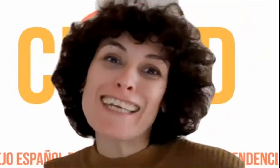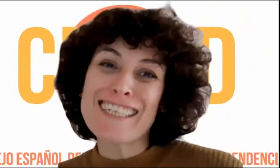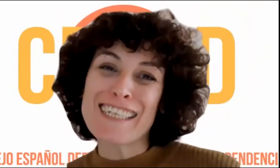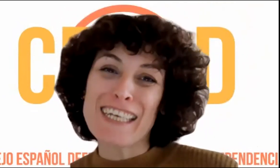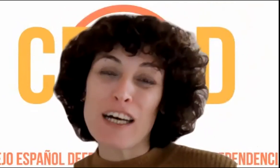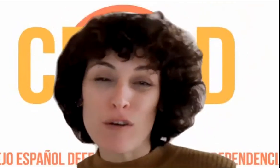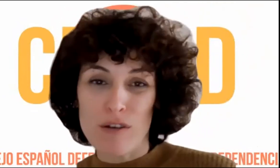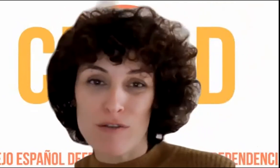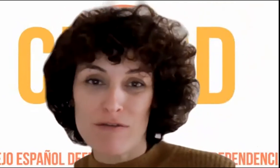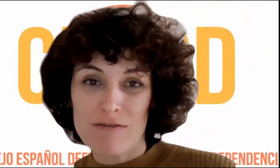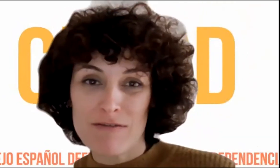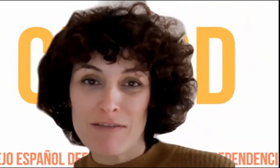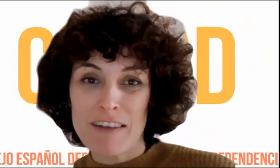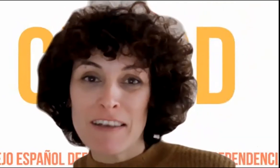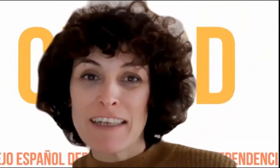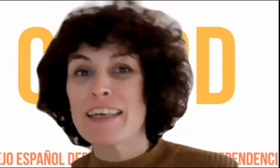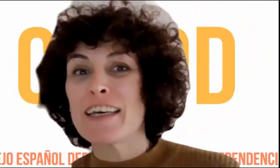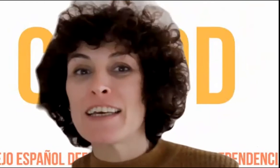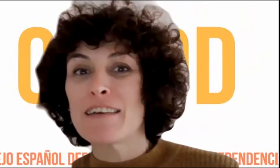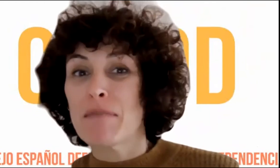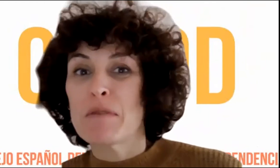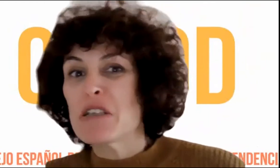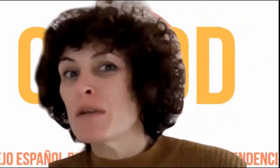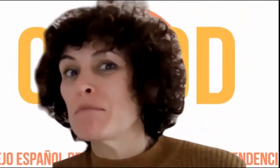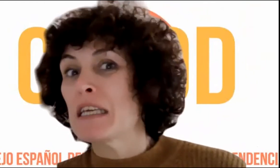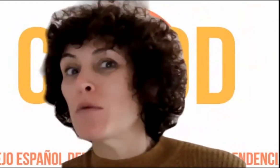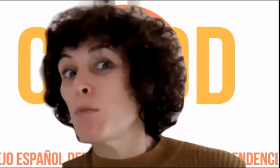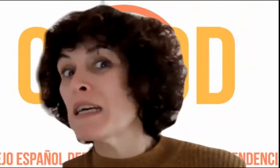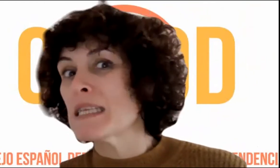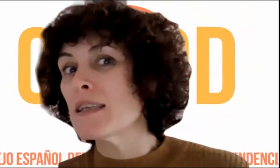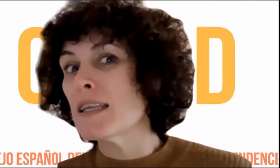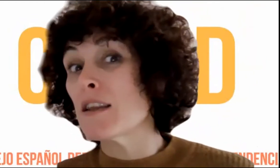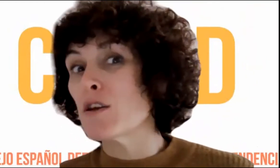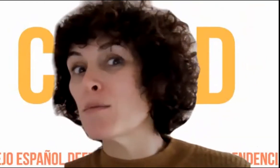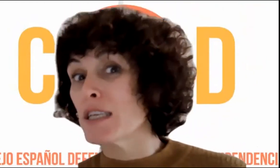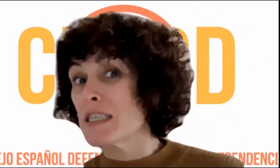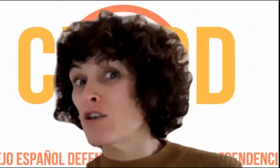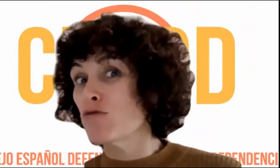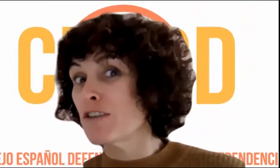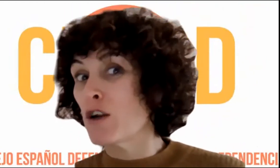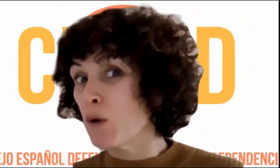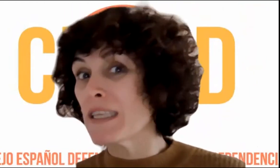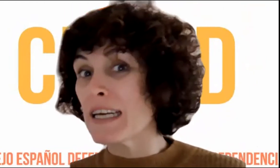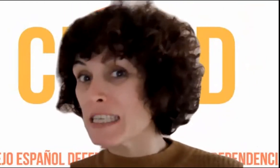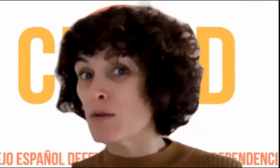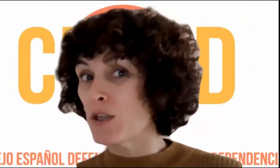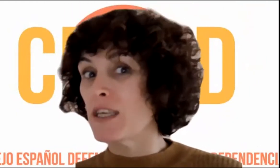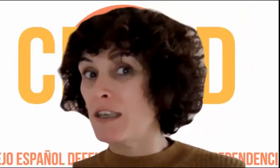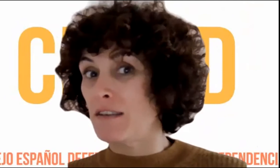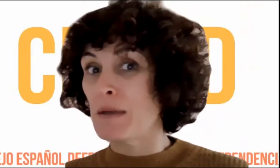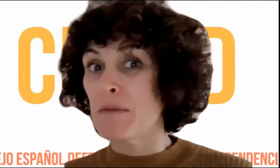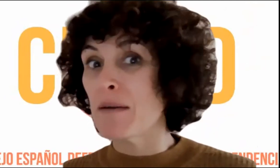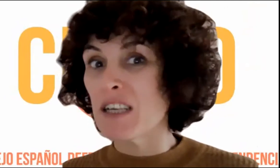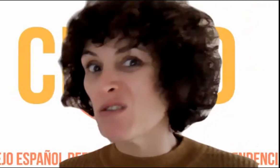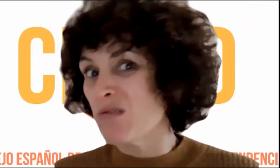no teníais ni siquiera ocio. Que a mí eso me llamó bastante la atención, porque si no te lo cuentan así como